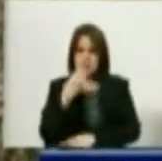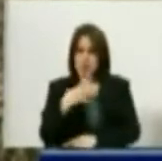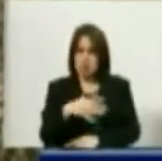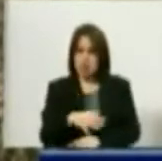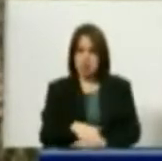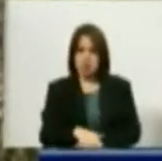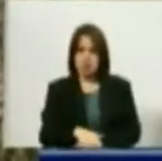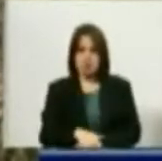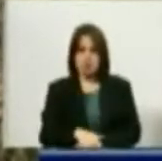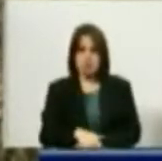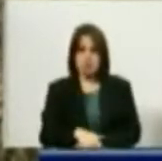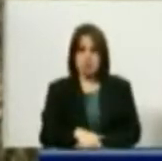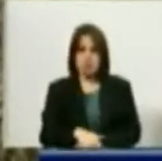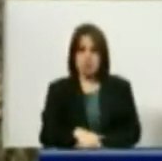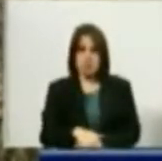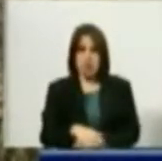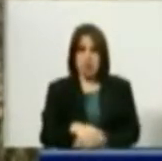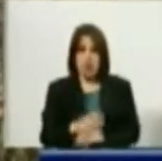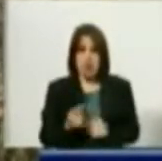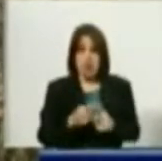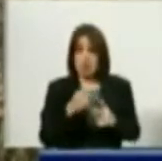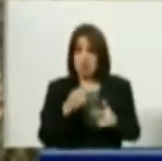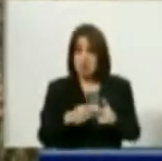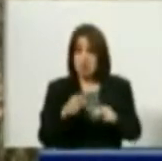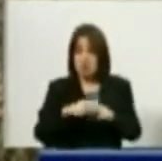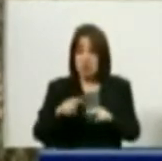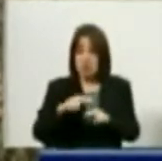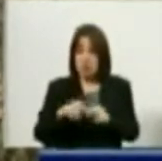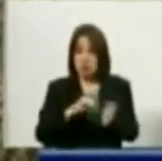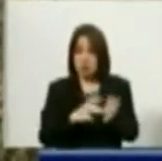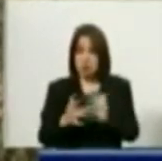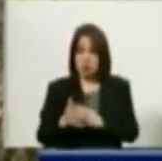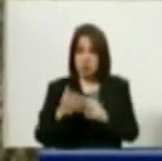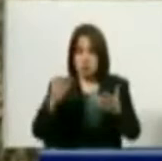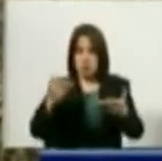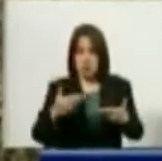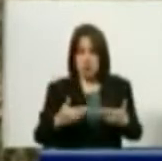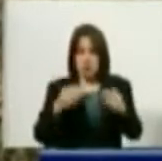eso el niño Jesús me va a traer mi regalo este veinticuatro de